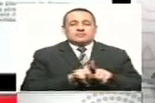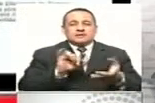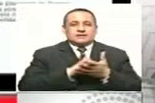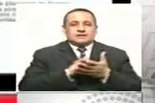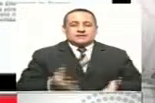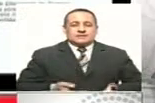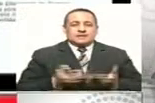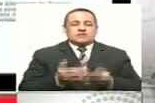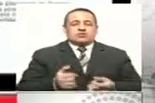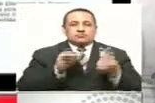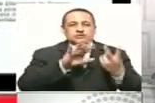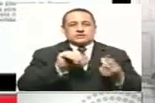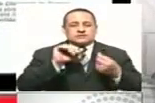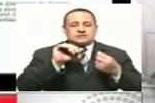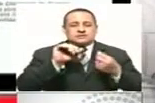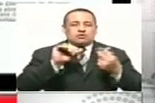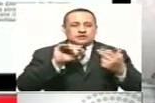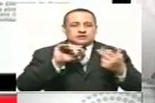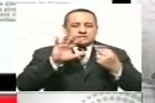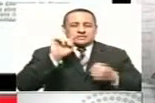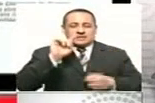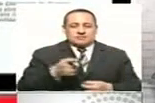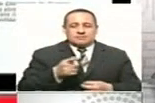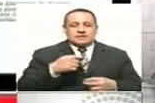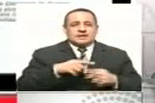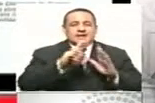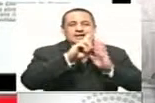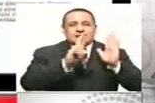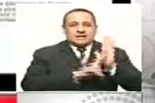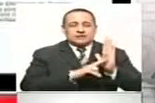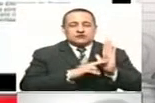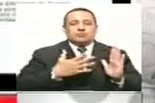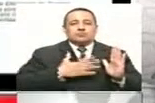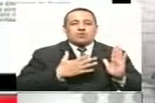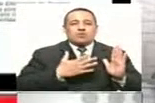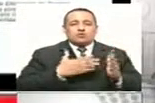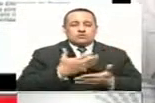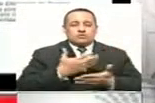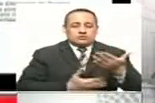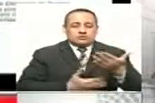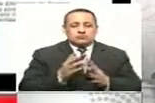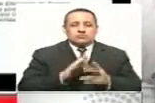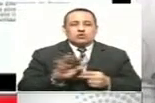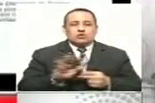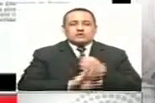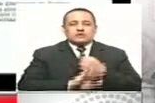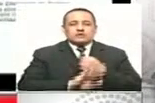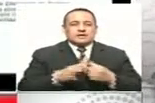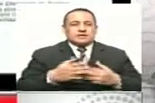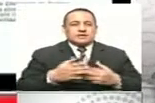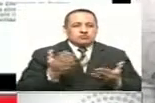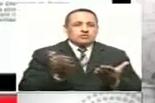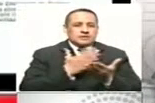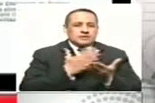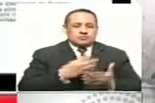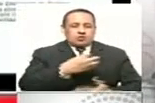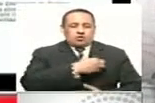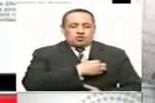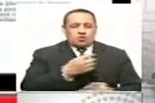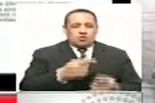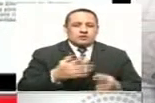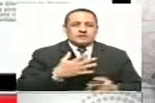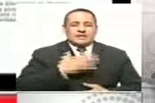entregar 87.500 registros de propiedad intelectual para protección de signos distintivos, derechos de